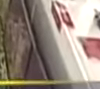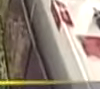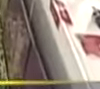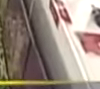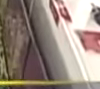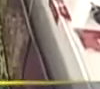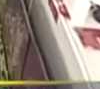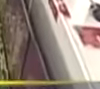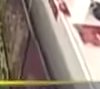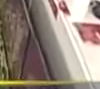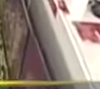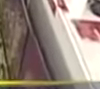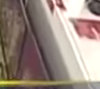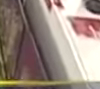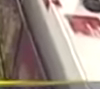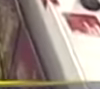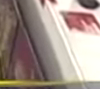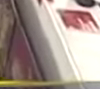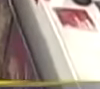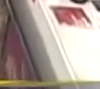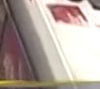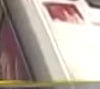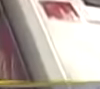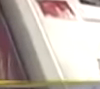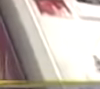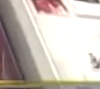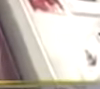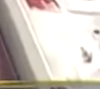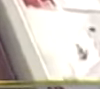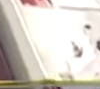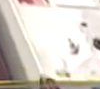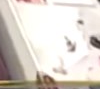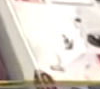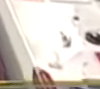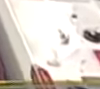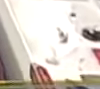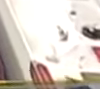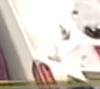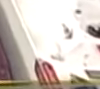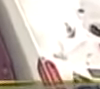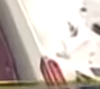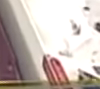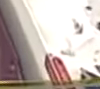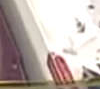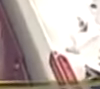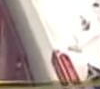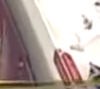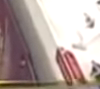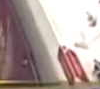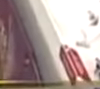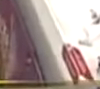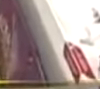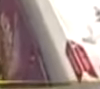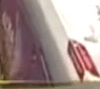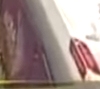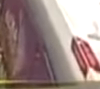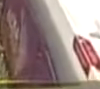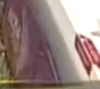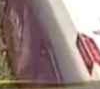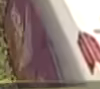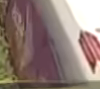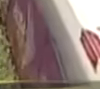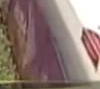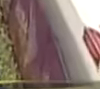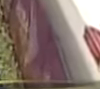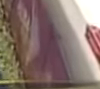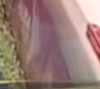del ciudadano Nicolás Maduro Moros, presidente constitucional de la República Bolivariana de Venezuela. Bueno, no había una